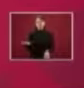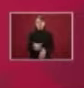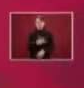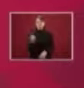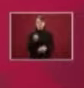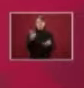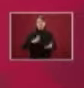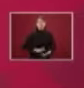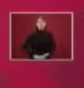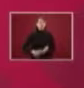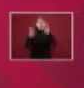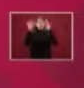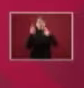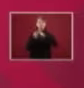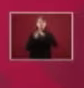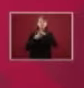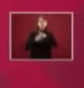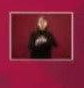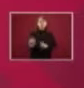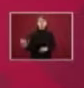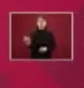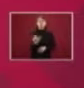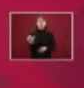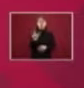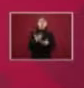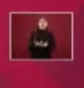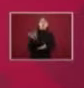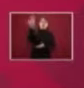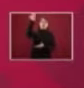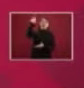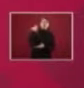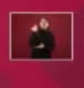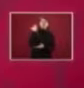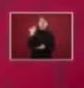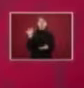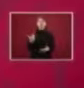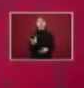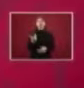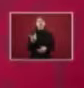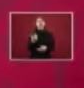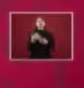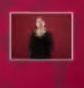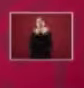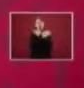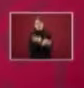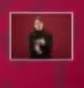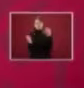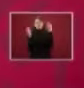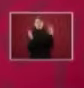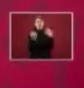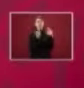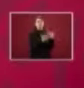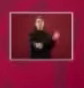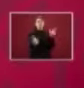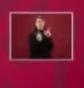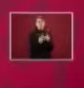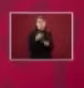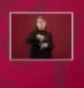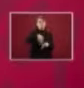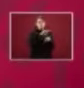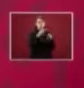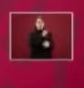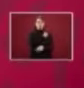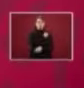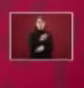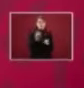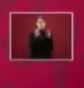pero sí una soterrada y cruenta batalla donde, Pepe, pues sí habría que desconfiar de las verdades absolutas y las